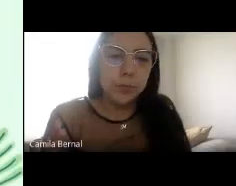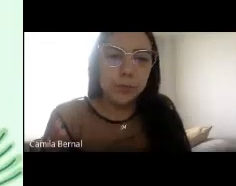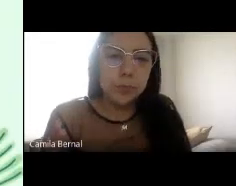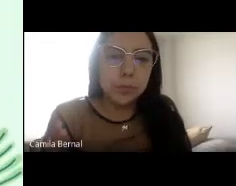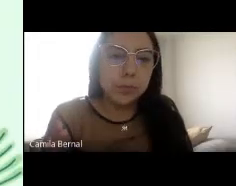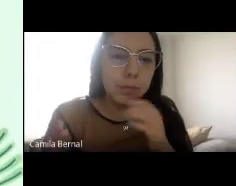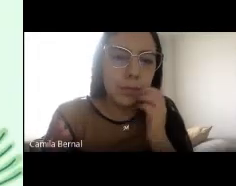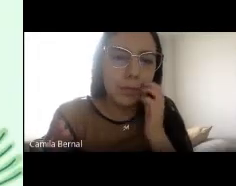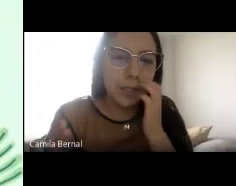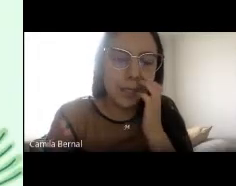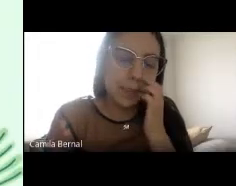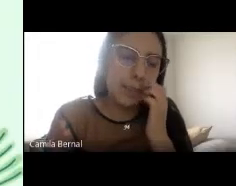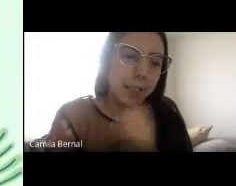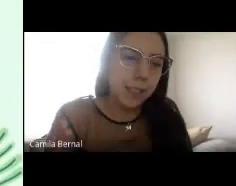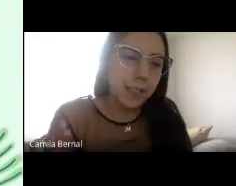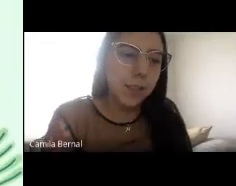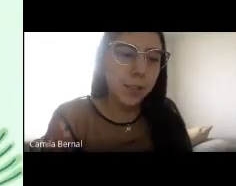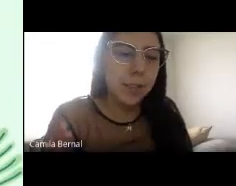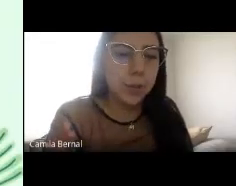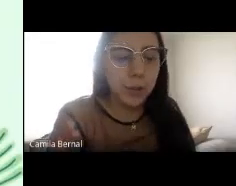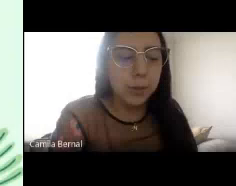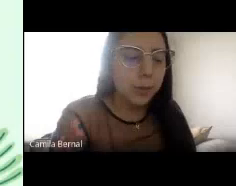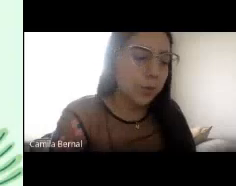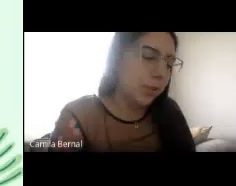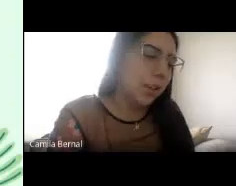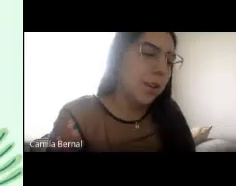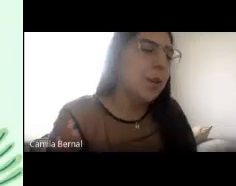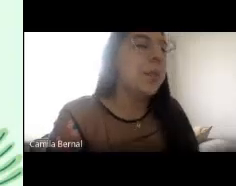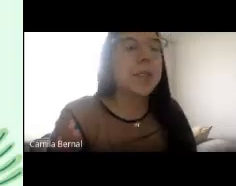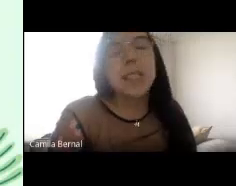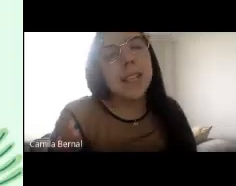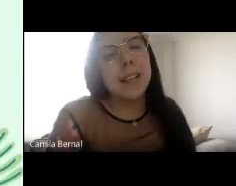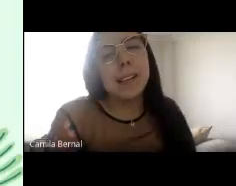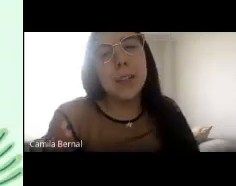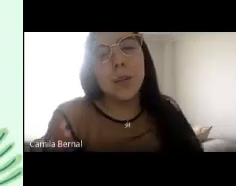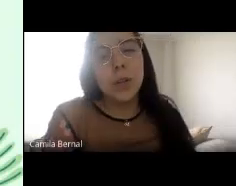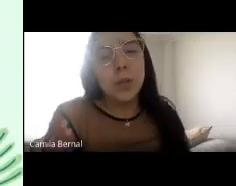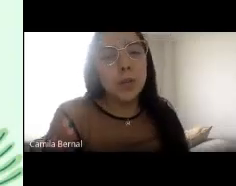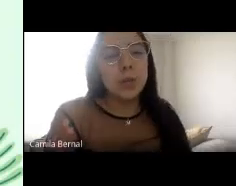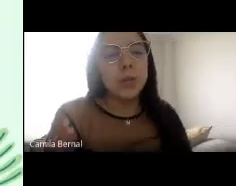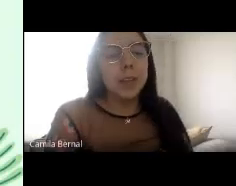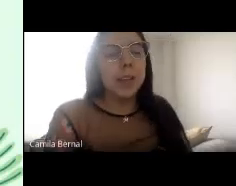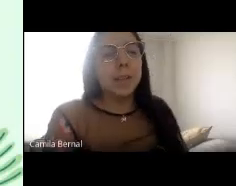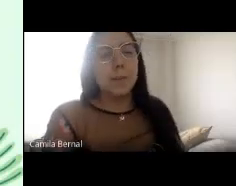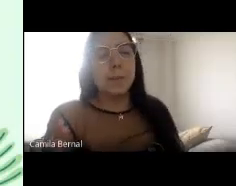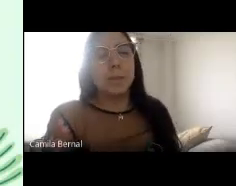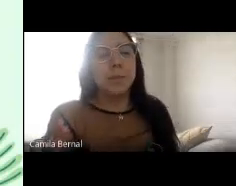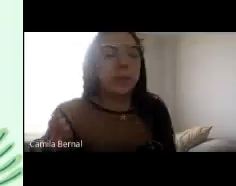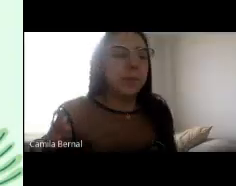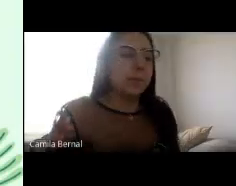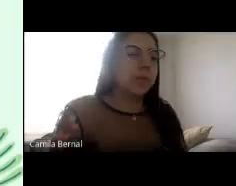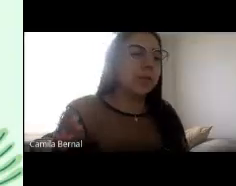filtro de arena. Ya con esto damos pues el cierre de todo el curso